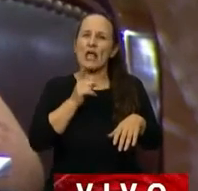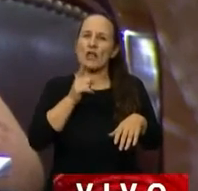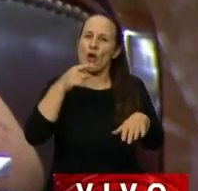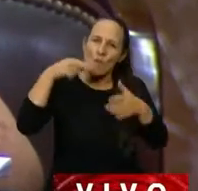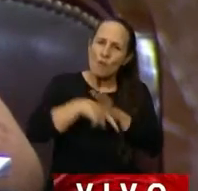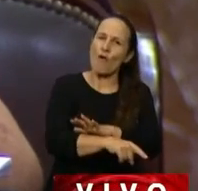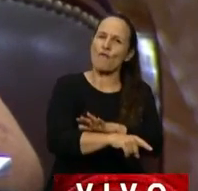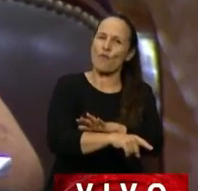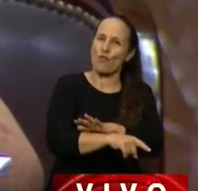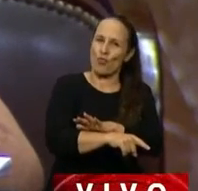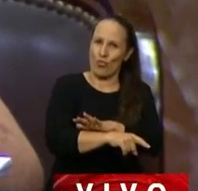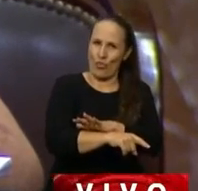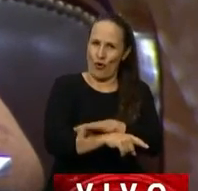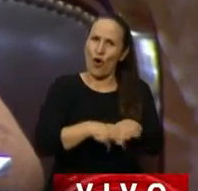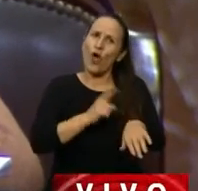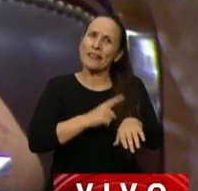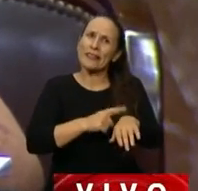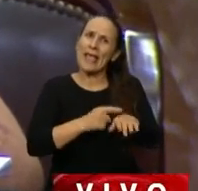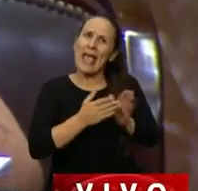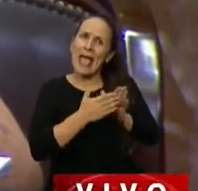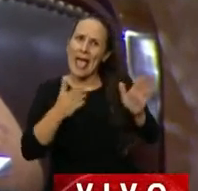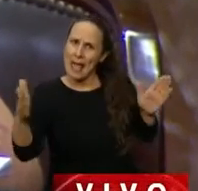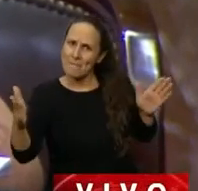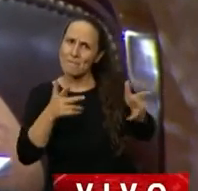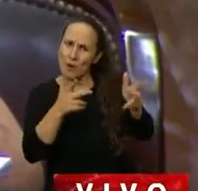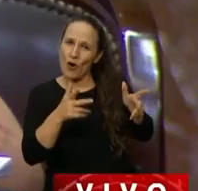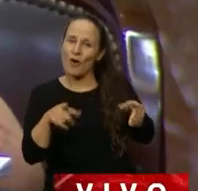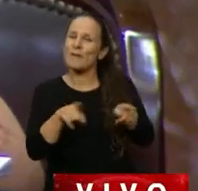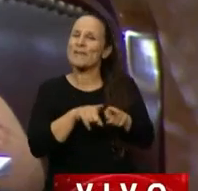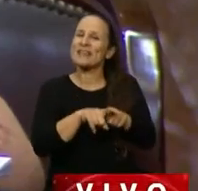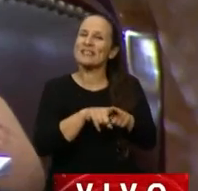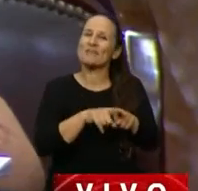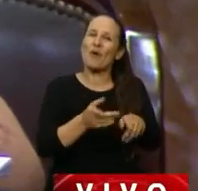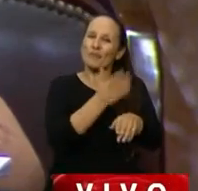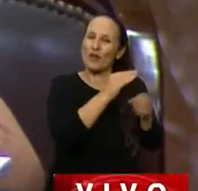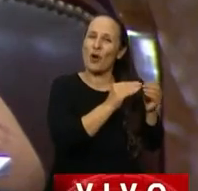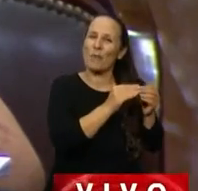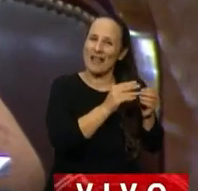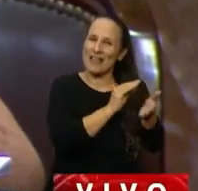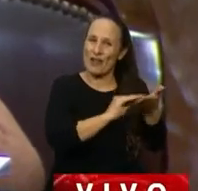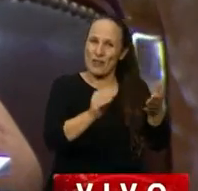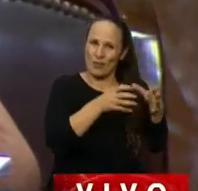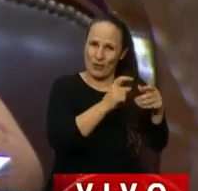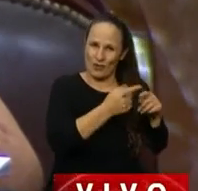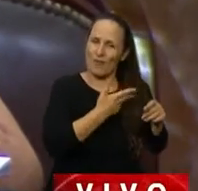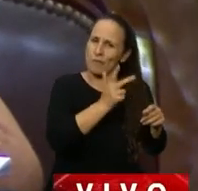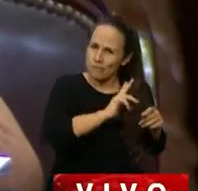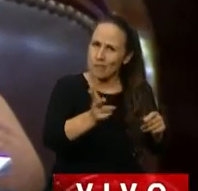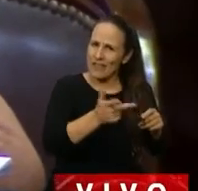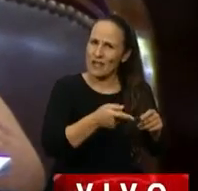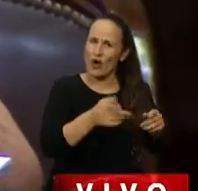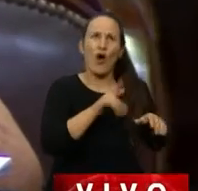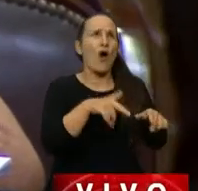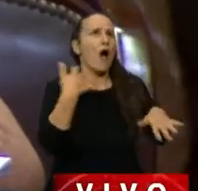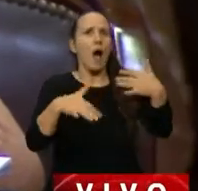profundo, un debate con tiempo, no un debate, como dijo algún compañero de mi bloque,